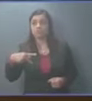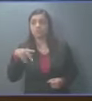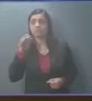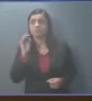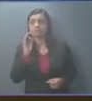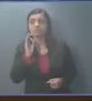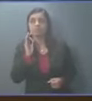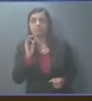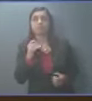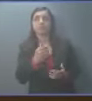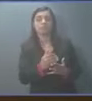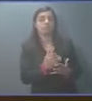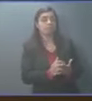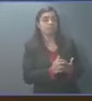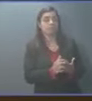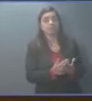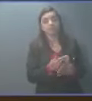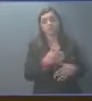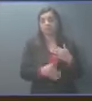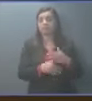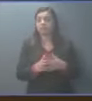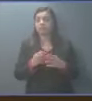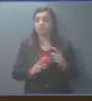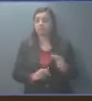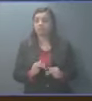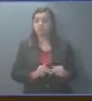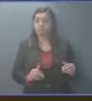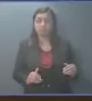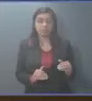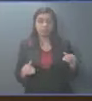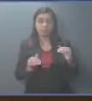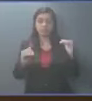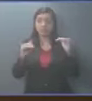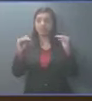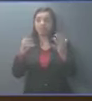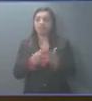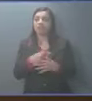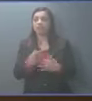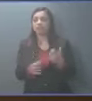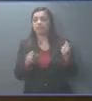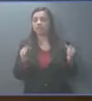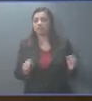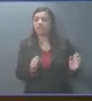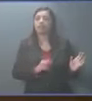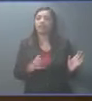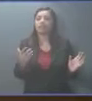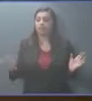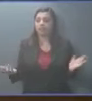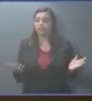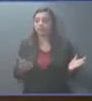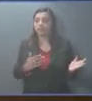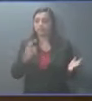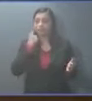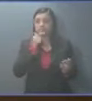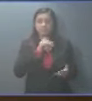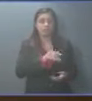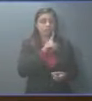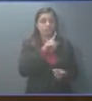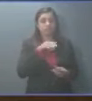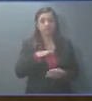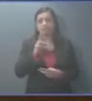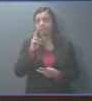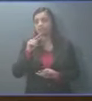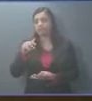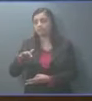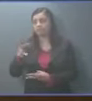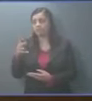ha adjudicado en términos de infraestructura para la construcción del Hospital El Salvador en su fase 1, fase 2 y fase 3. Es